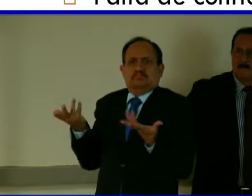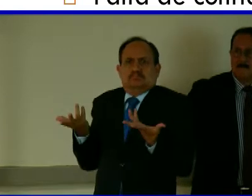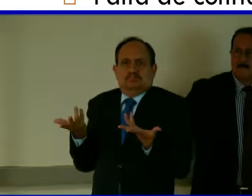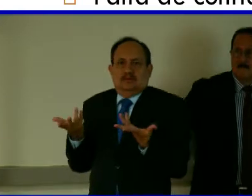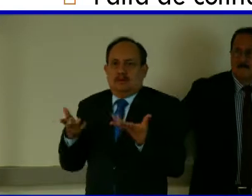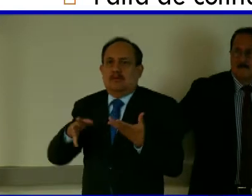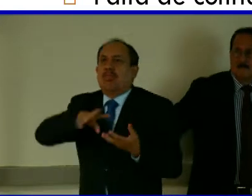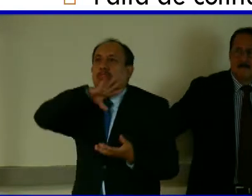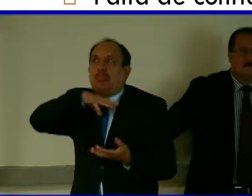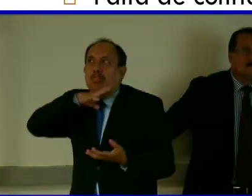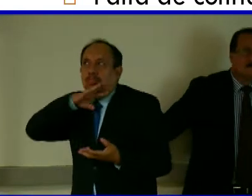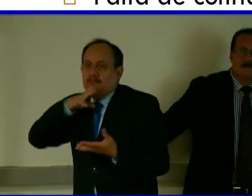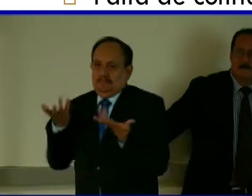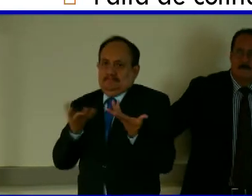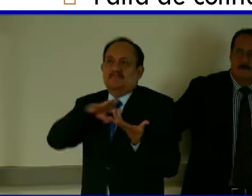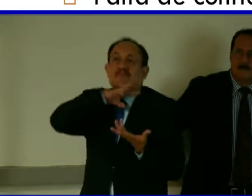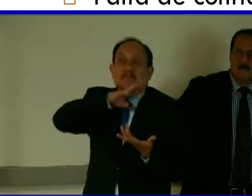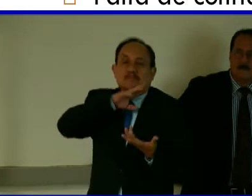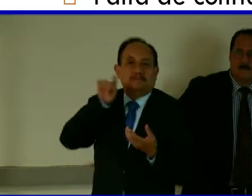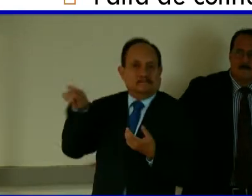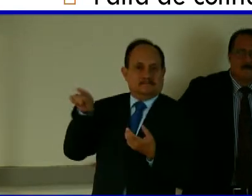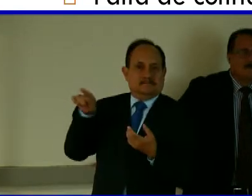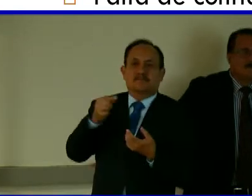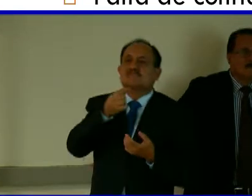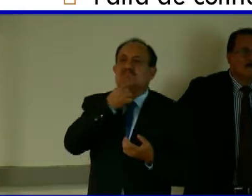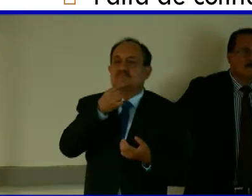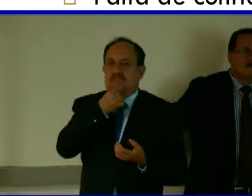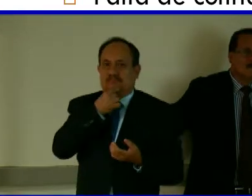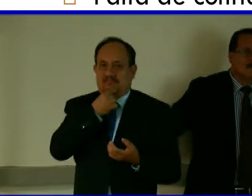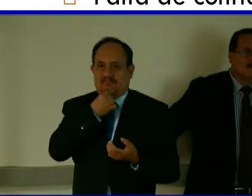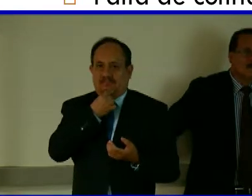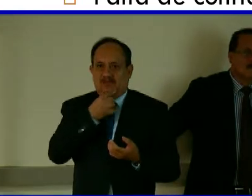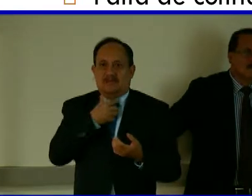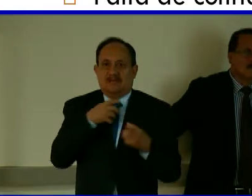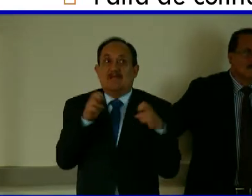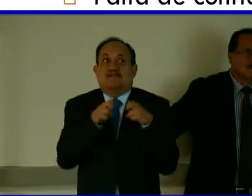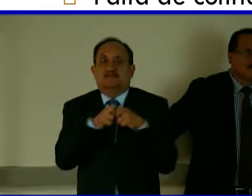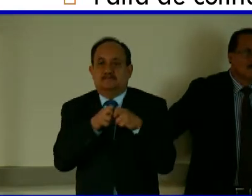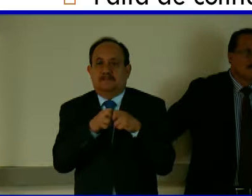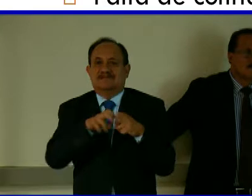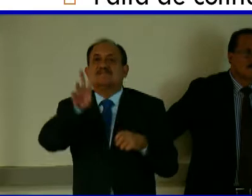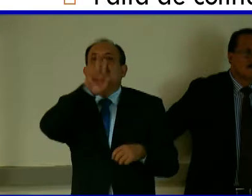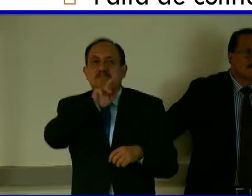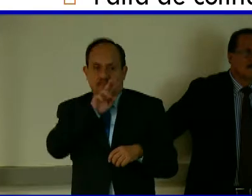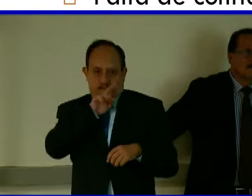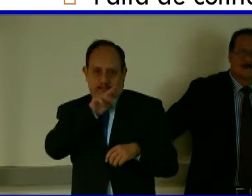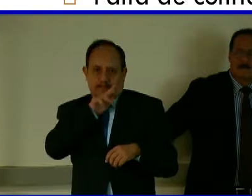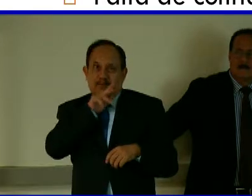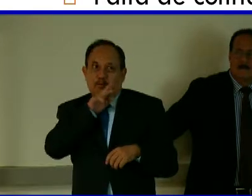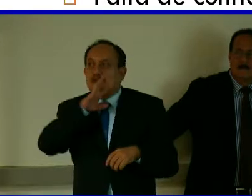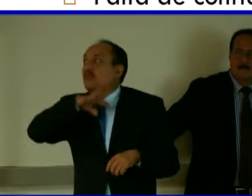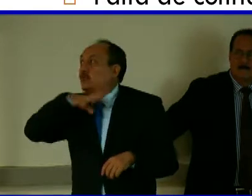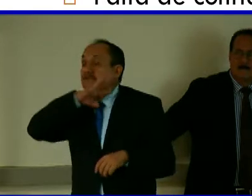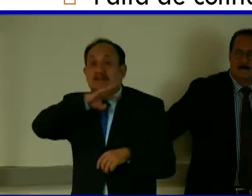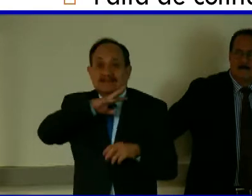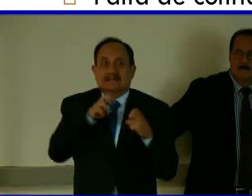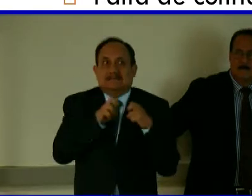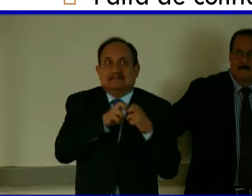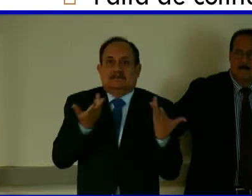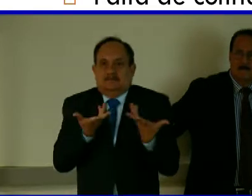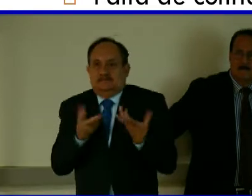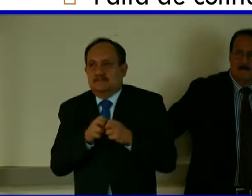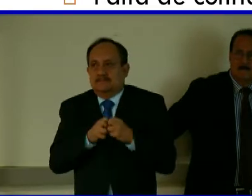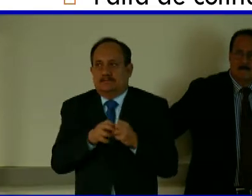atención a la maestra. El niño que tiene ansiedad es la preocupación lo que lo distrae. Ay, ¿qué pasa? Y